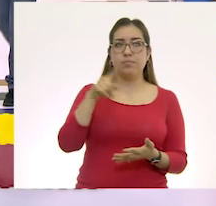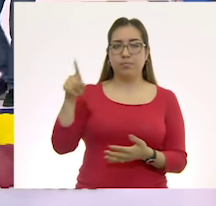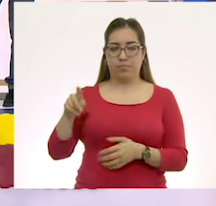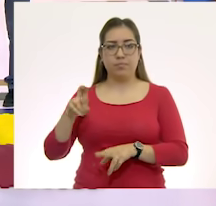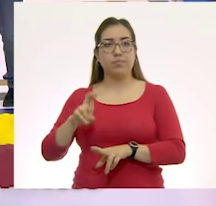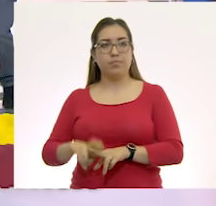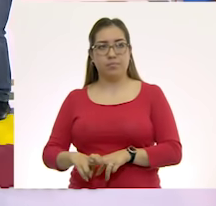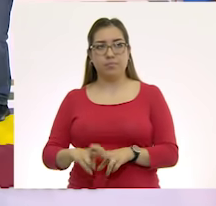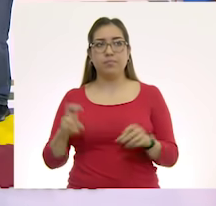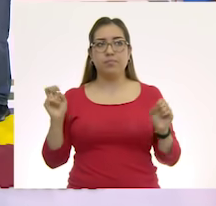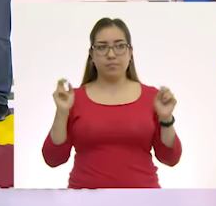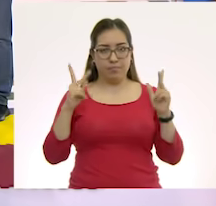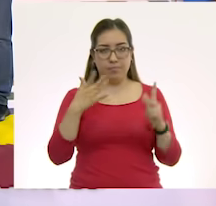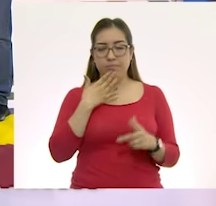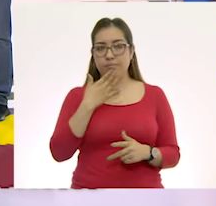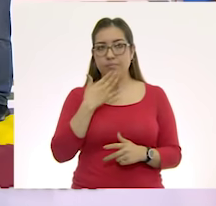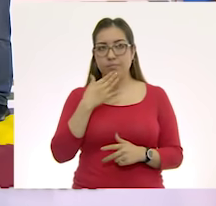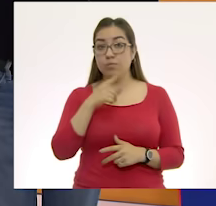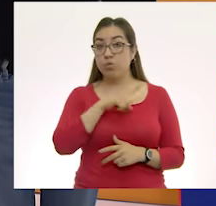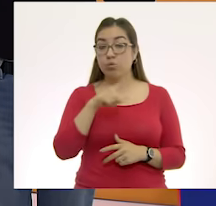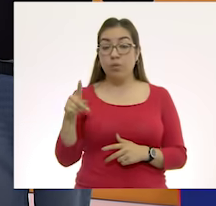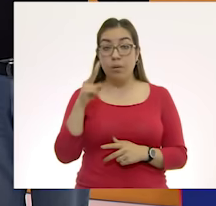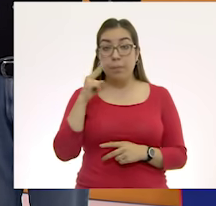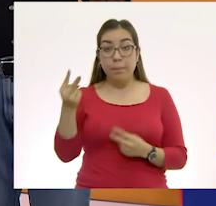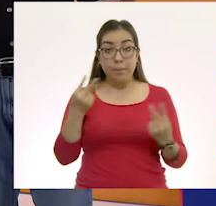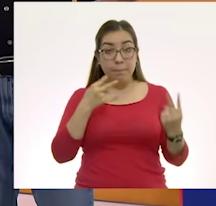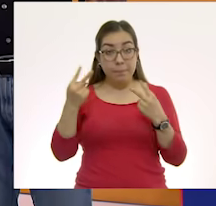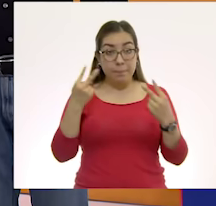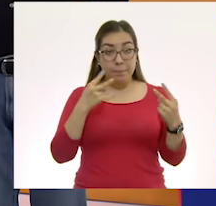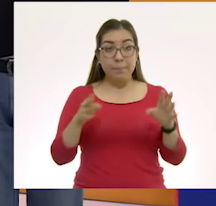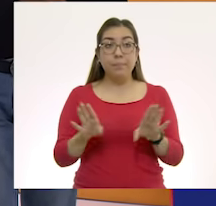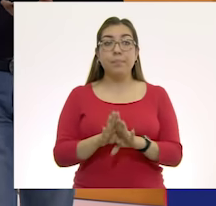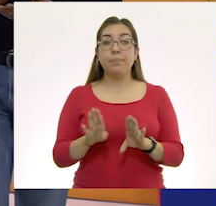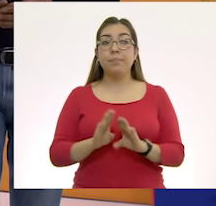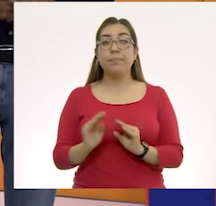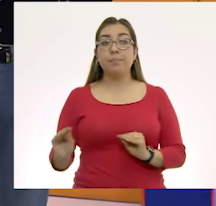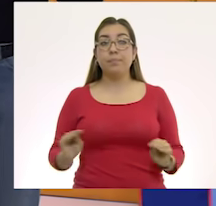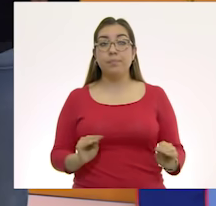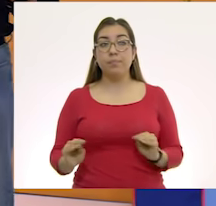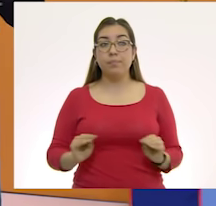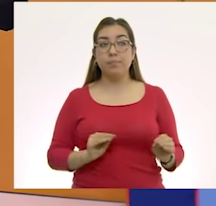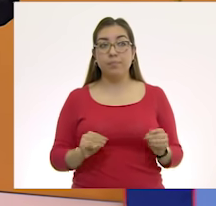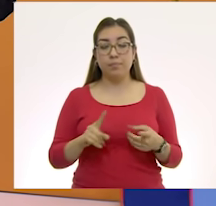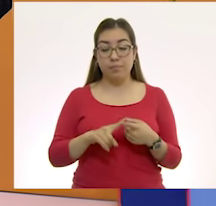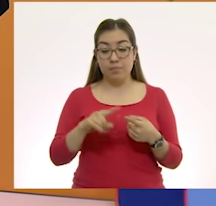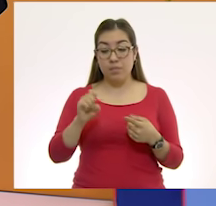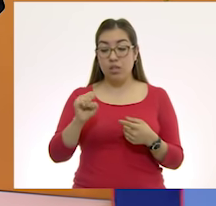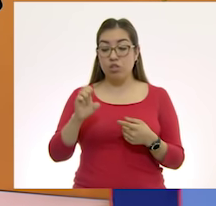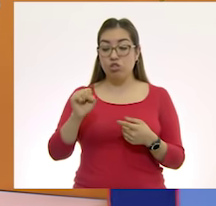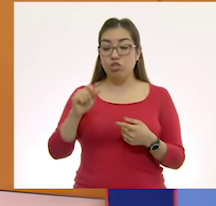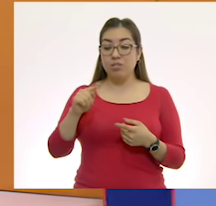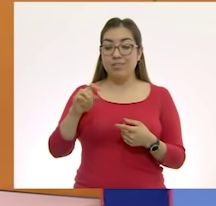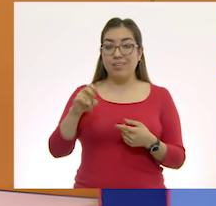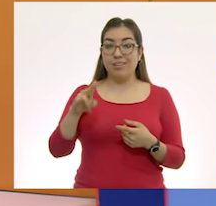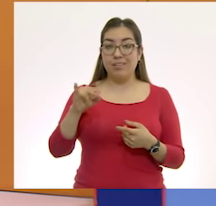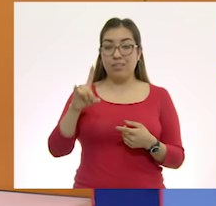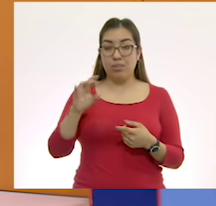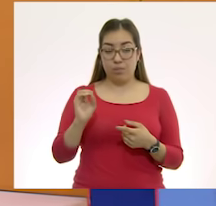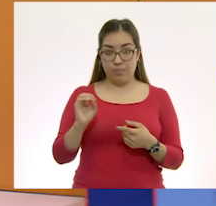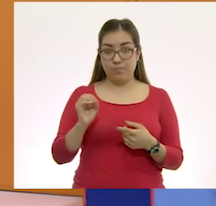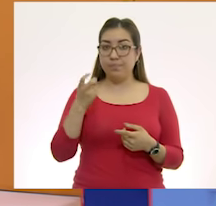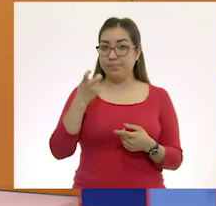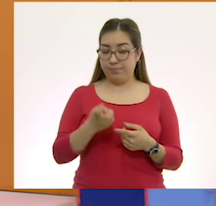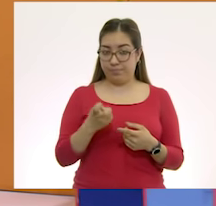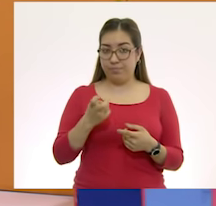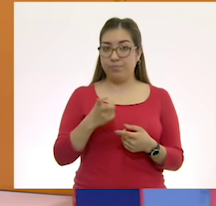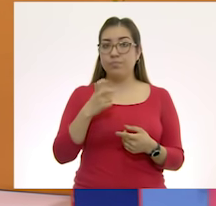en el banquito. Ah, entonces, perfecto. Me van a ir observando los movimientos que voy a ir haciendo, que son movimientos sostenidos, ¿sí? Sí. Y